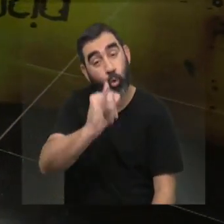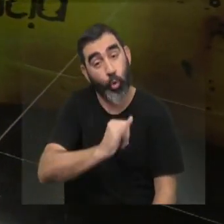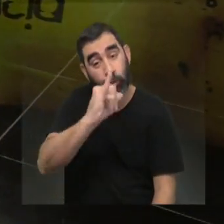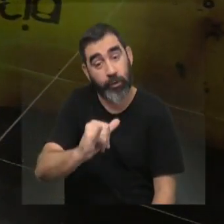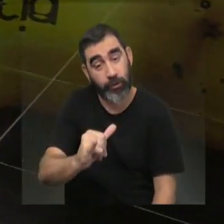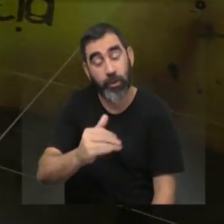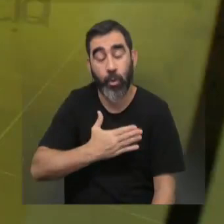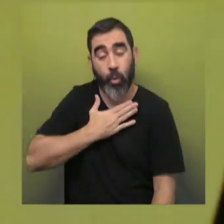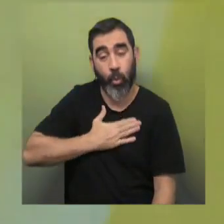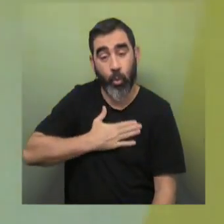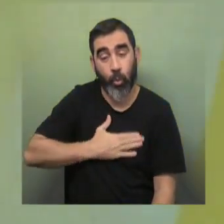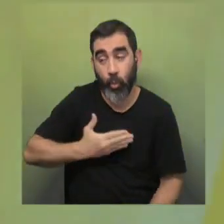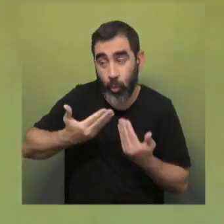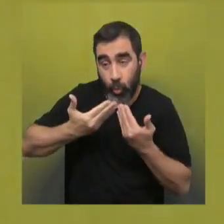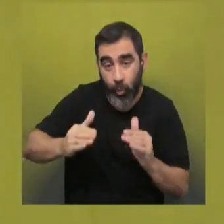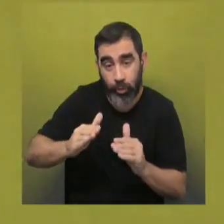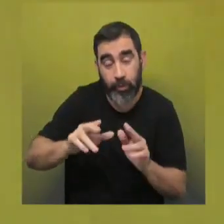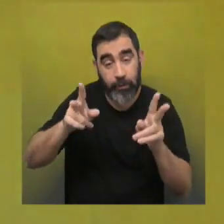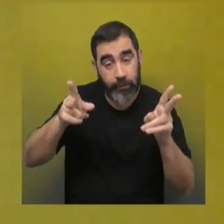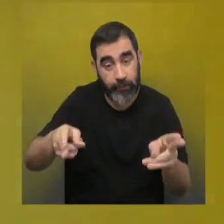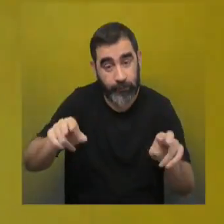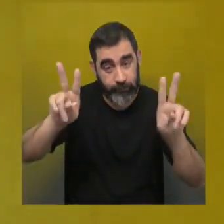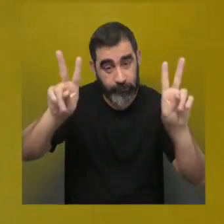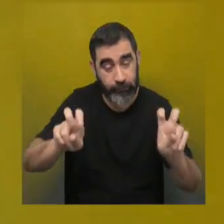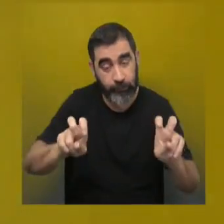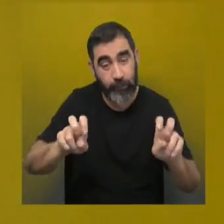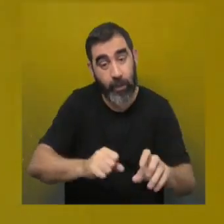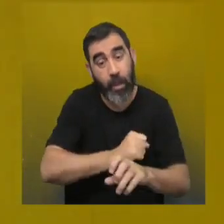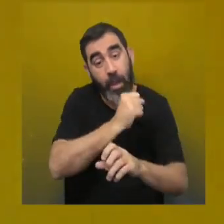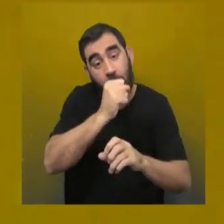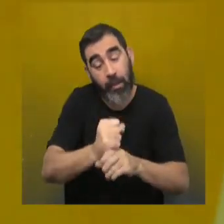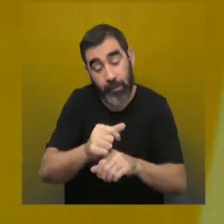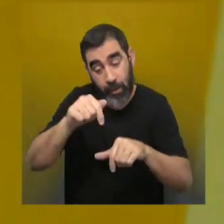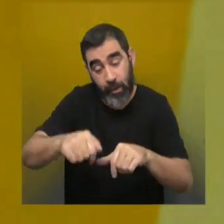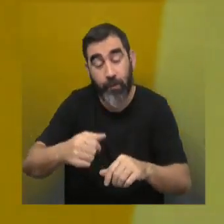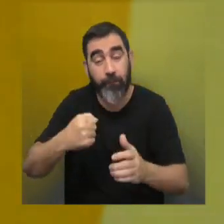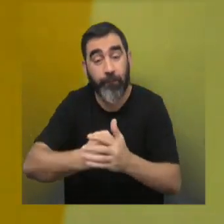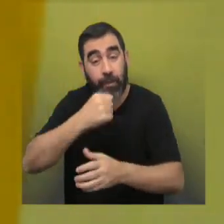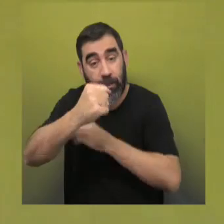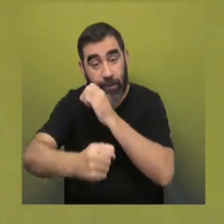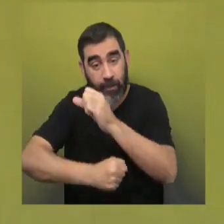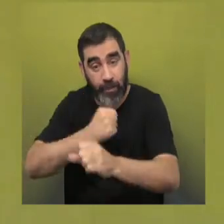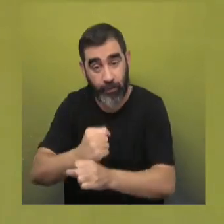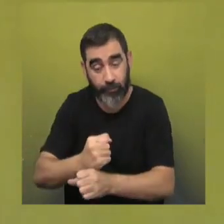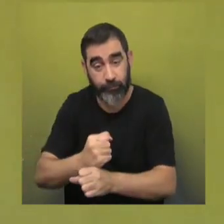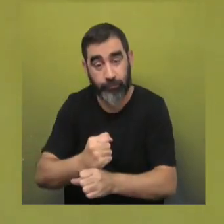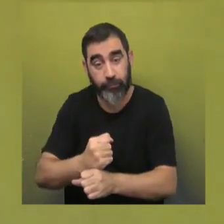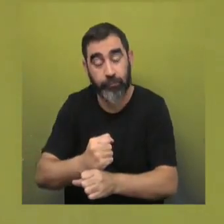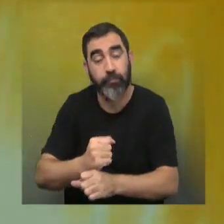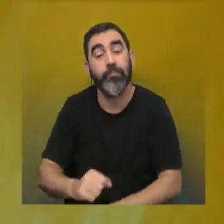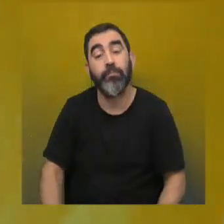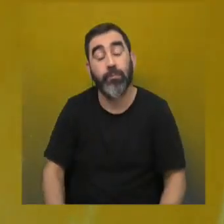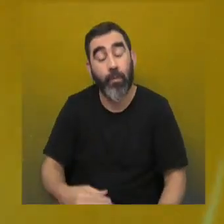un gran gusto comenzar con este ciclo que se va a extender al menos desde aquí hasta fin de año y que tiene que ver con